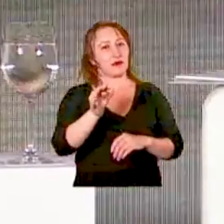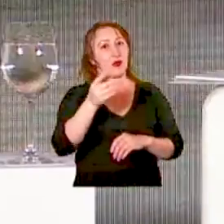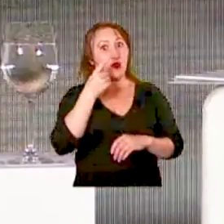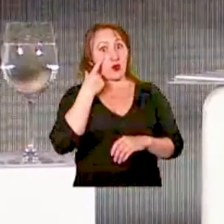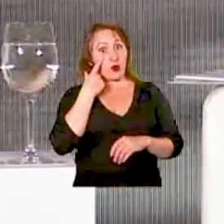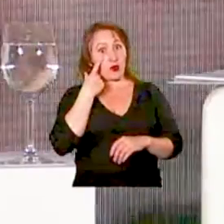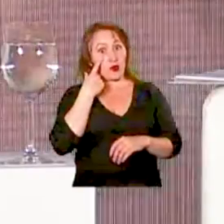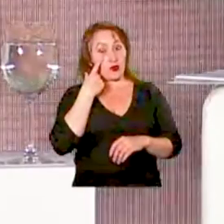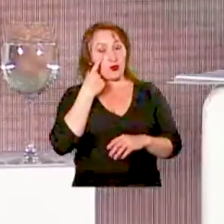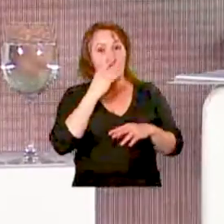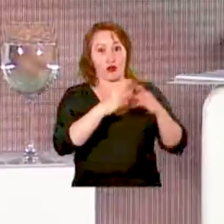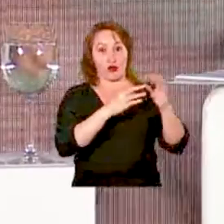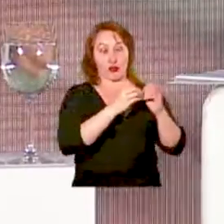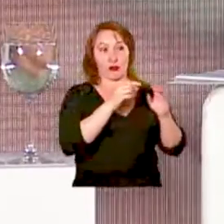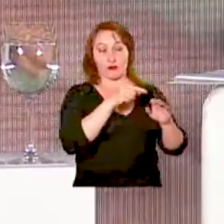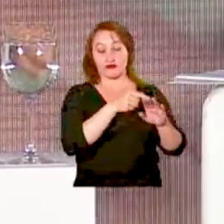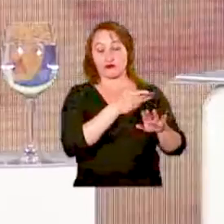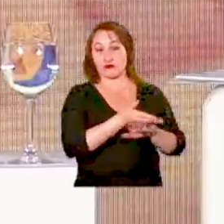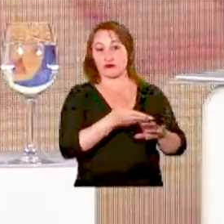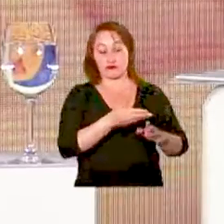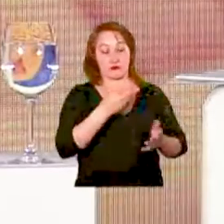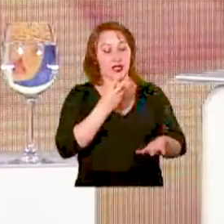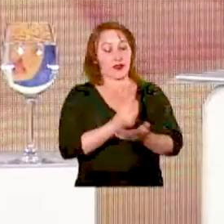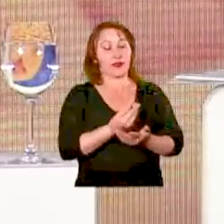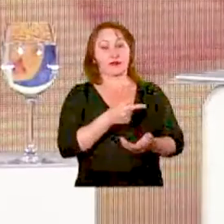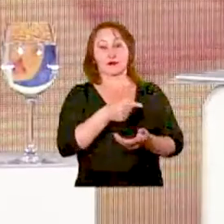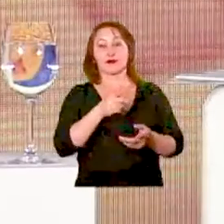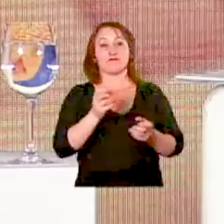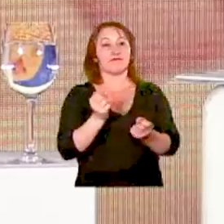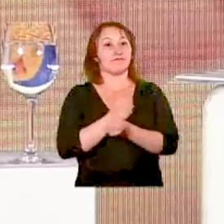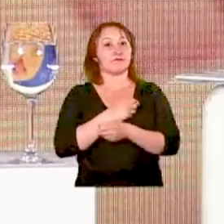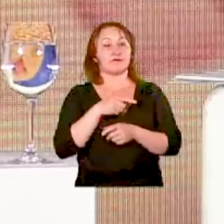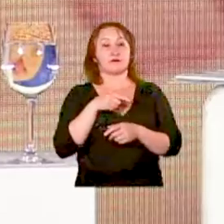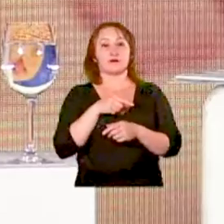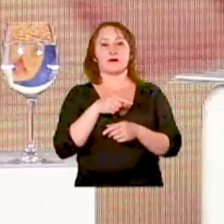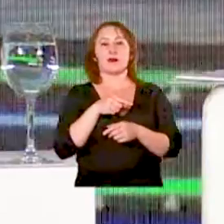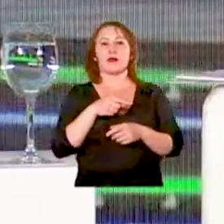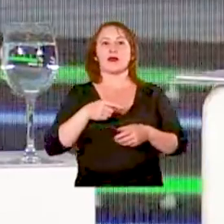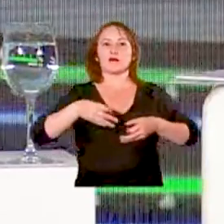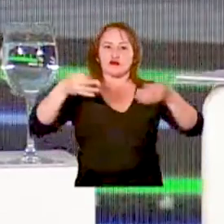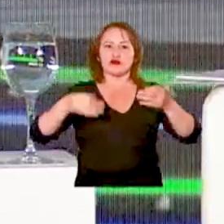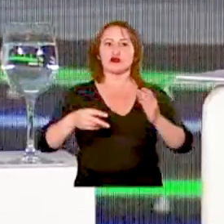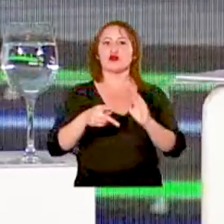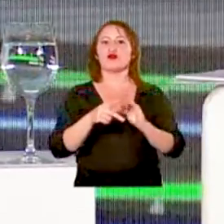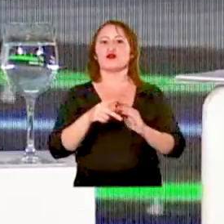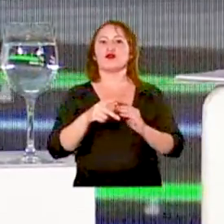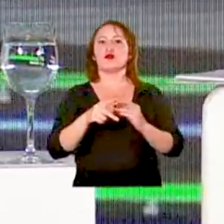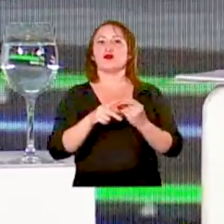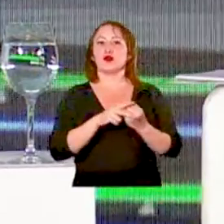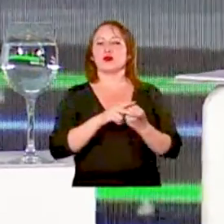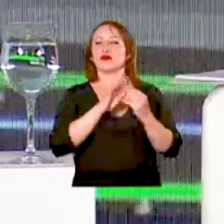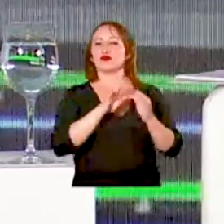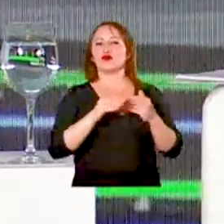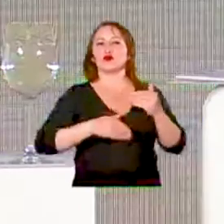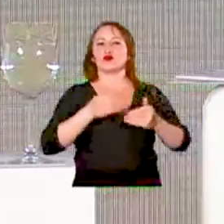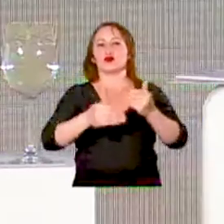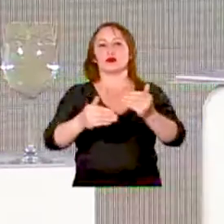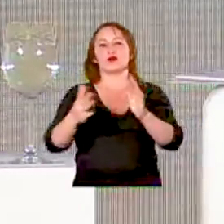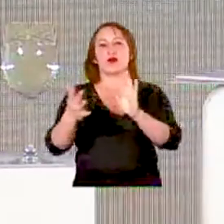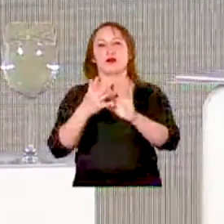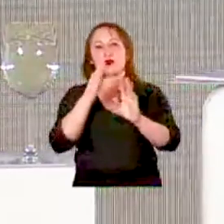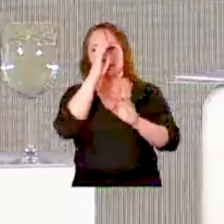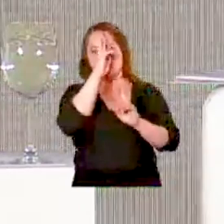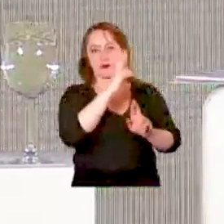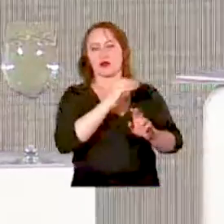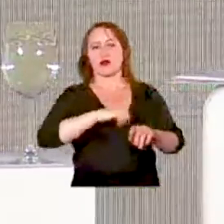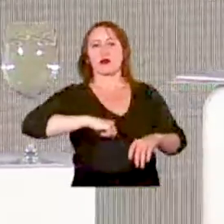un código excesivamente garantista y me encanta que sea así, bajo las garantías propias del debido proceso y del respeto